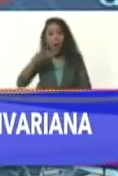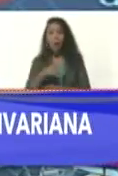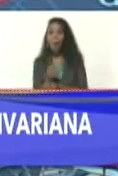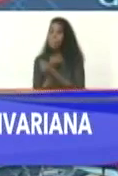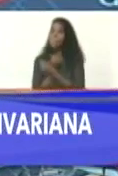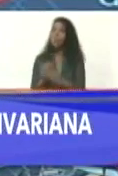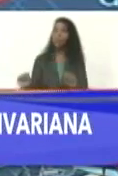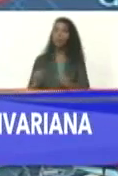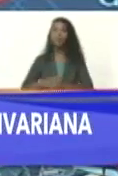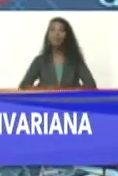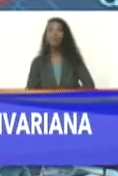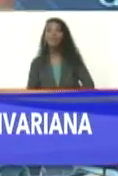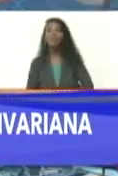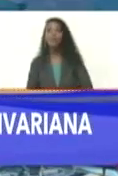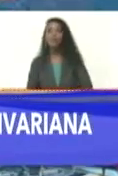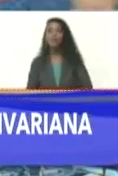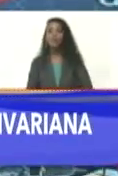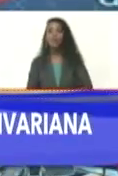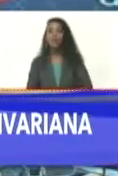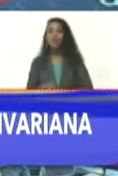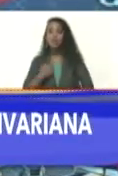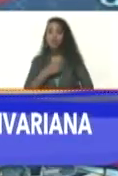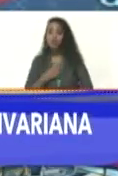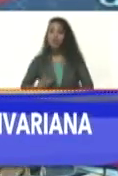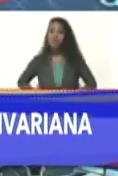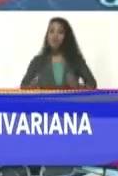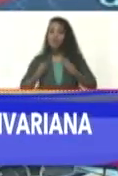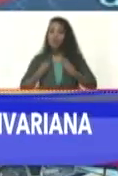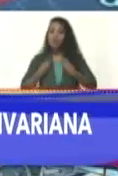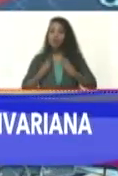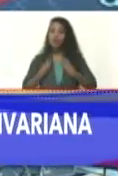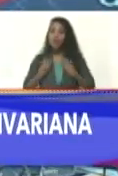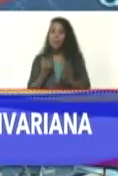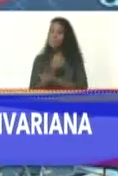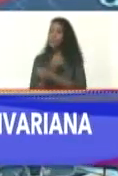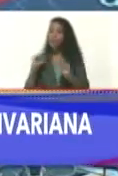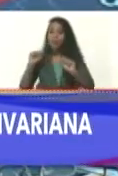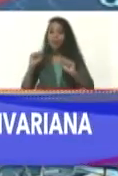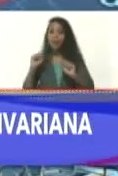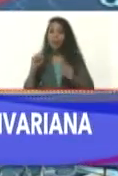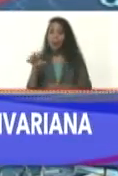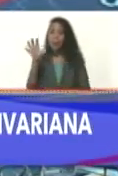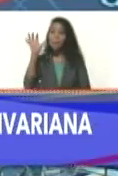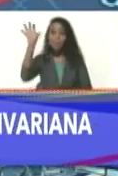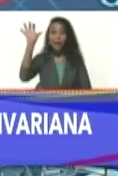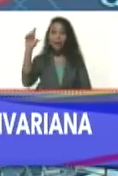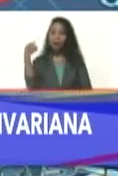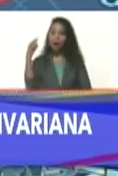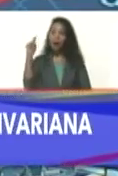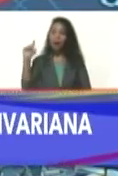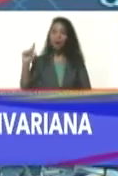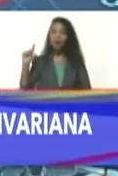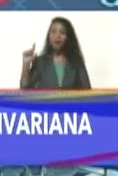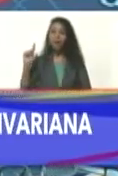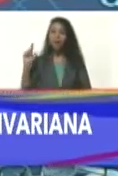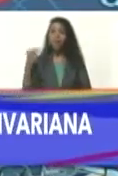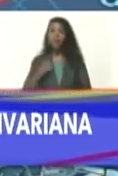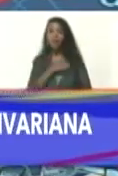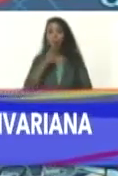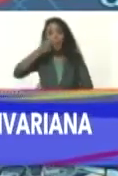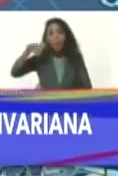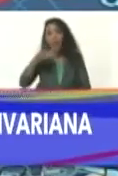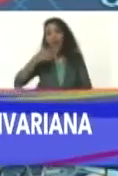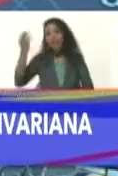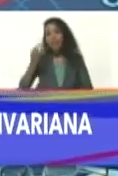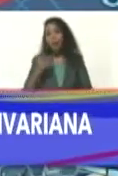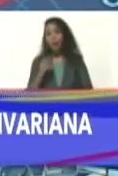imposible estar vivos, sería imposible que la patria existiera si no tuviéramos un pueblo con una